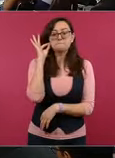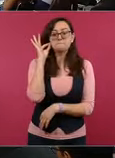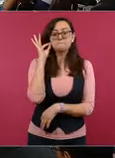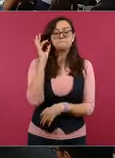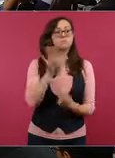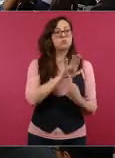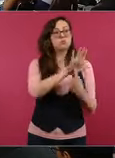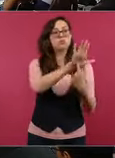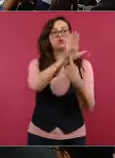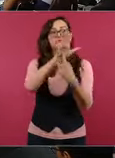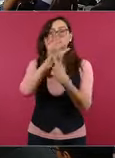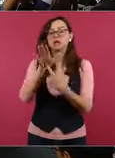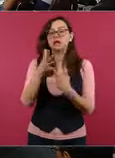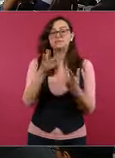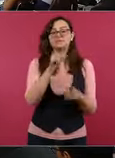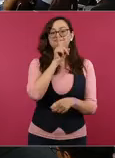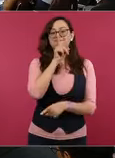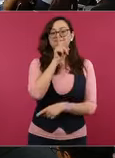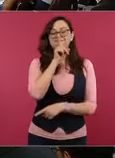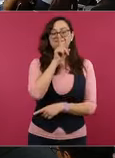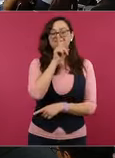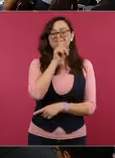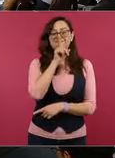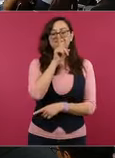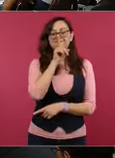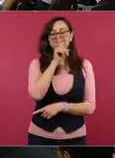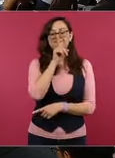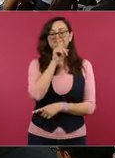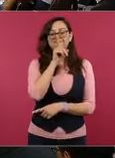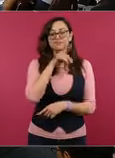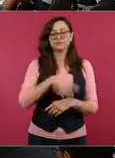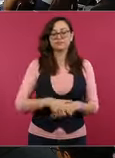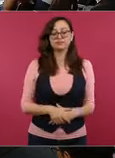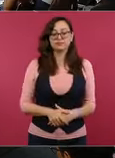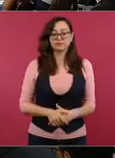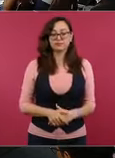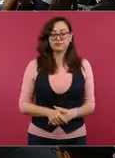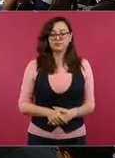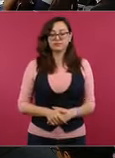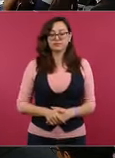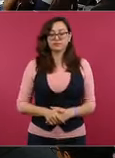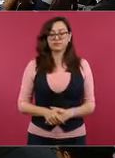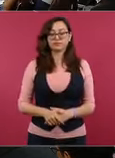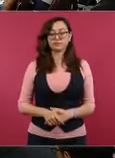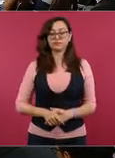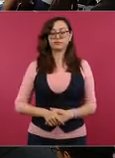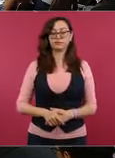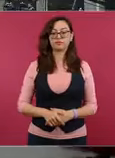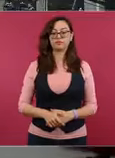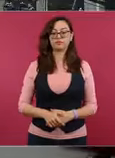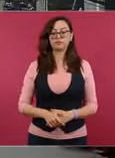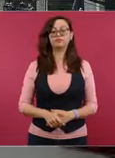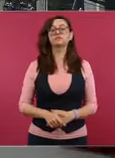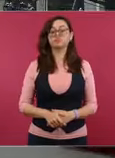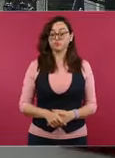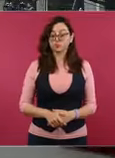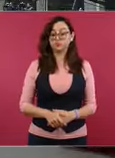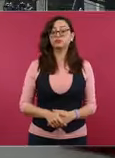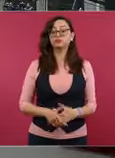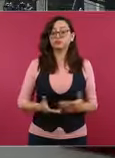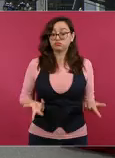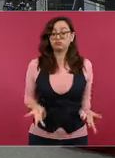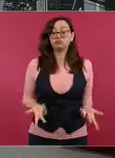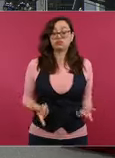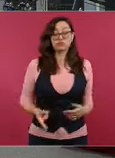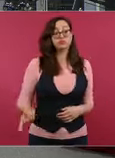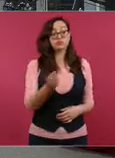Aquí está. ¿Cómo? ¿Los medios de información pactaron no informar? Sí, los medios de información